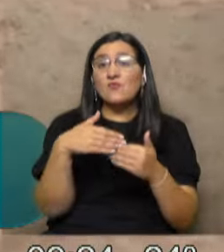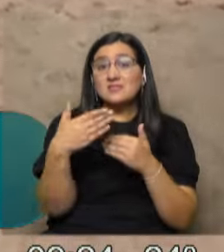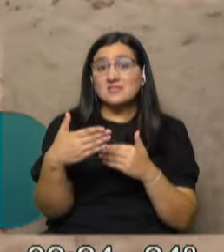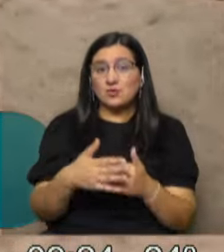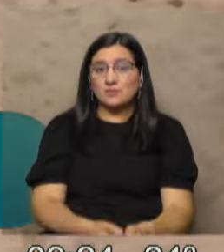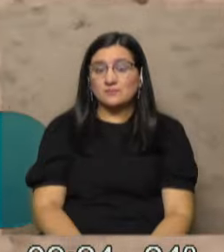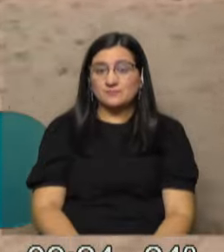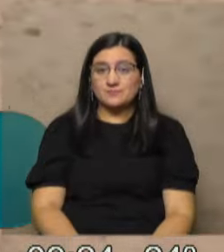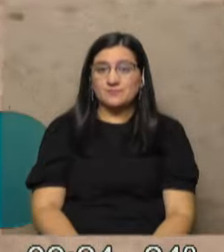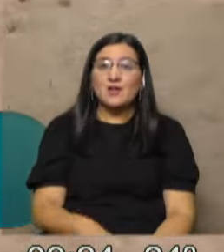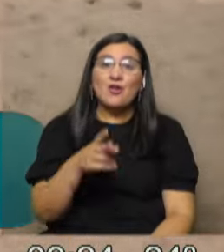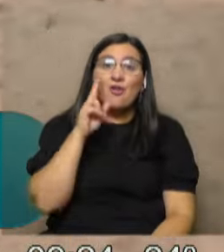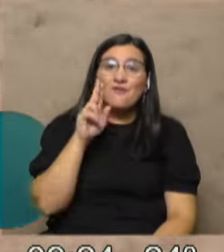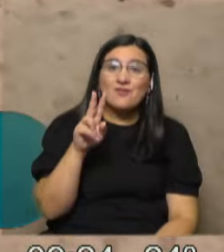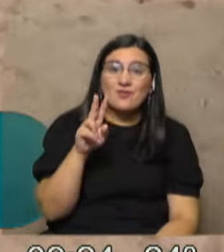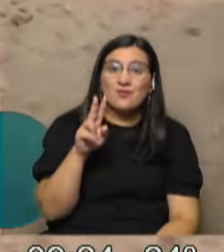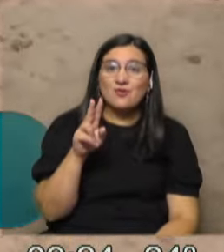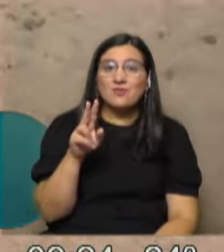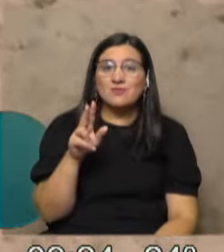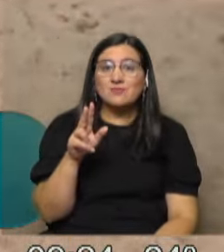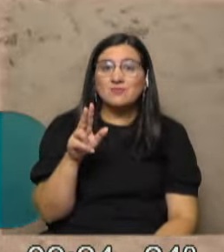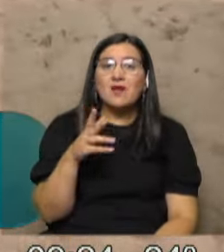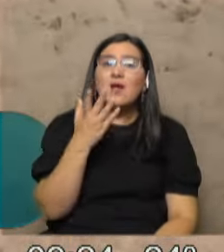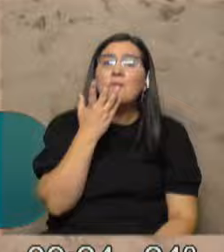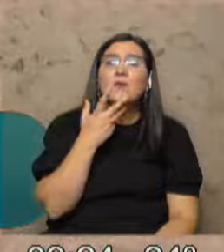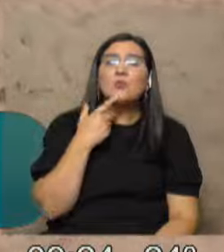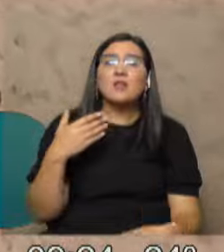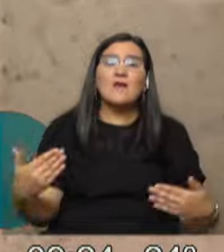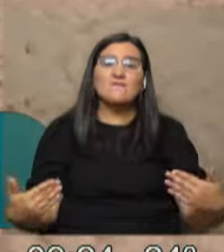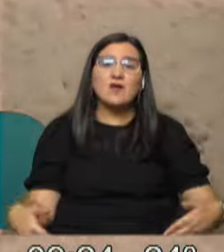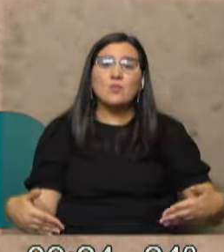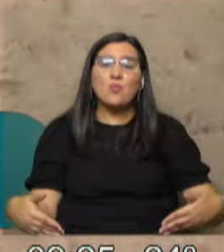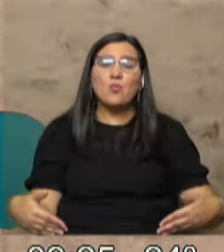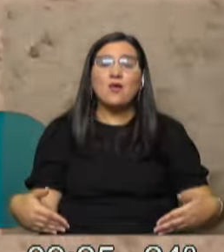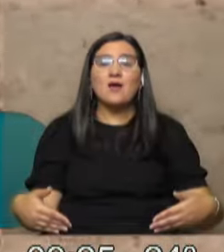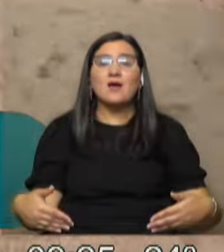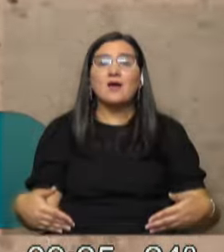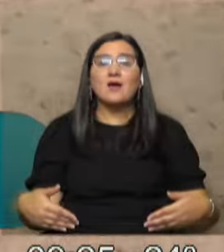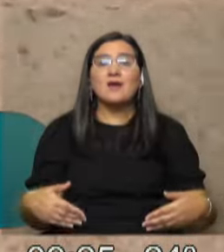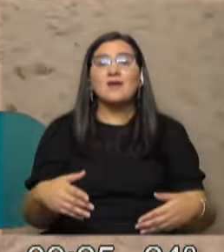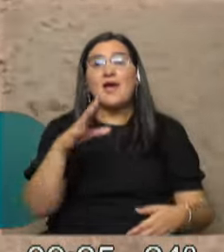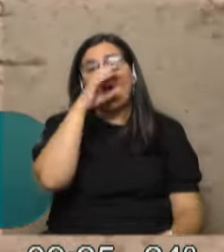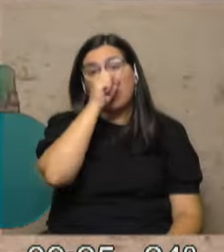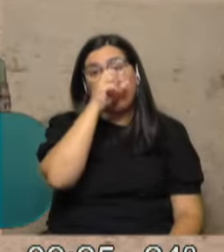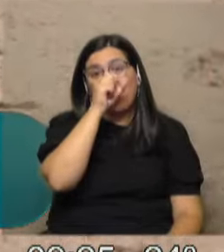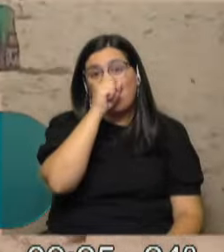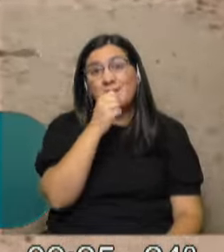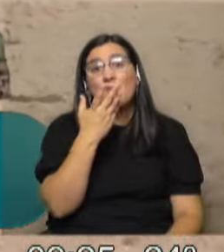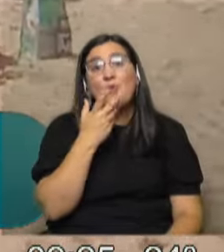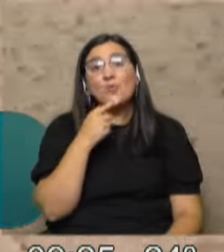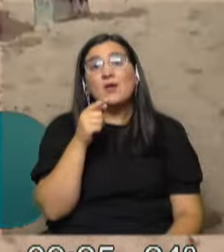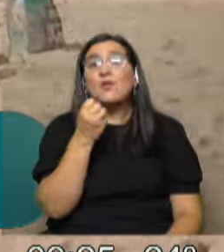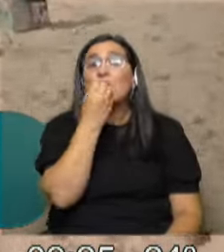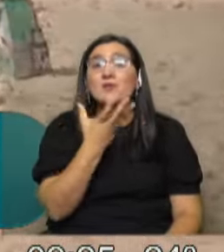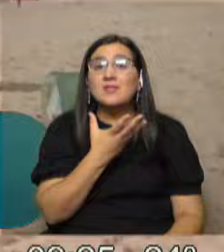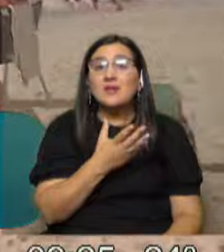ver, lo veo, mira vos, lo veo de... Me gusta la bermuda naranja, me encanta el color naranja en la playa, Fito. ¿Cómo le